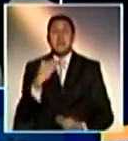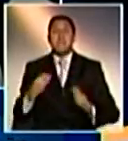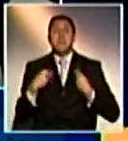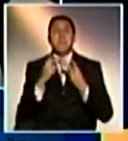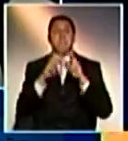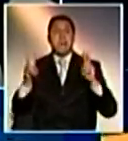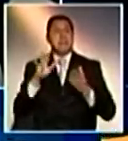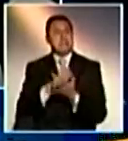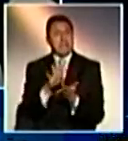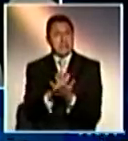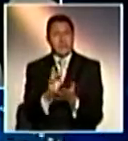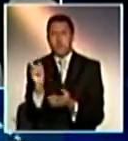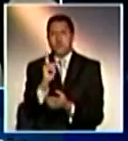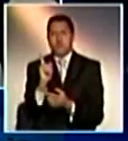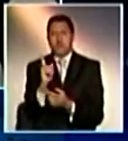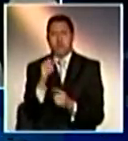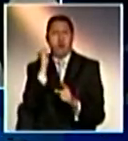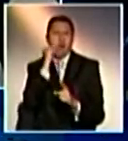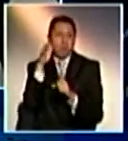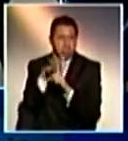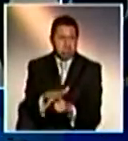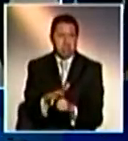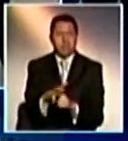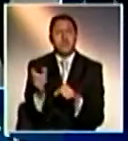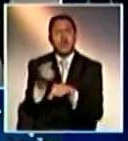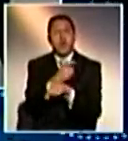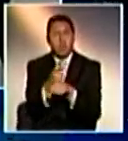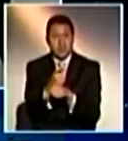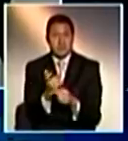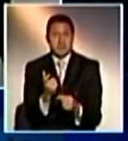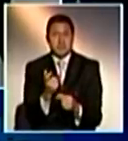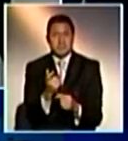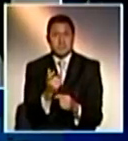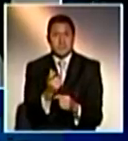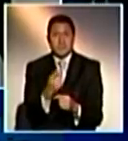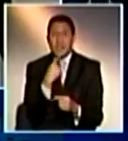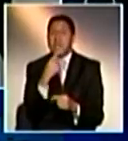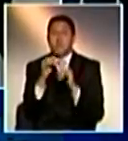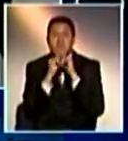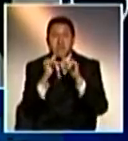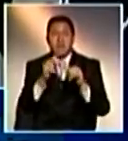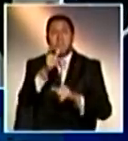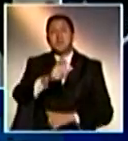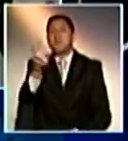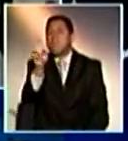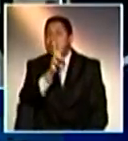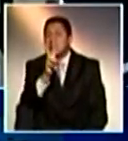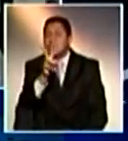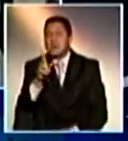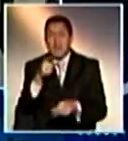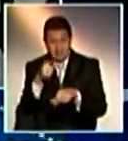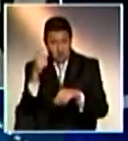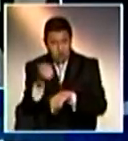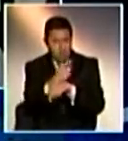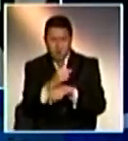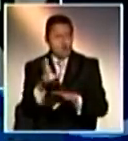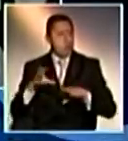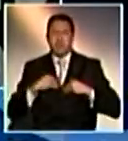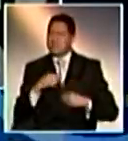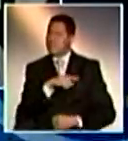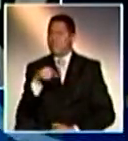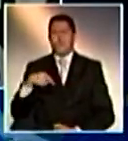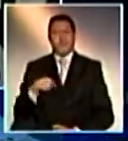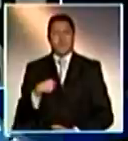vivir en paz, tranquilo, y no frente al atropello de un gobierno. Así que esto, el mensaje a los venezolanos, este gobierno no lo merecemos